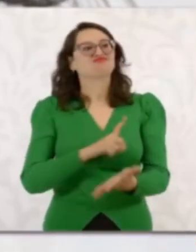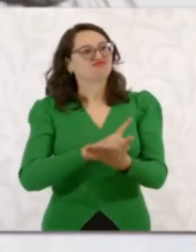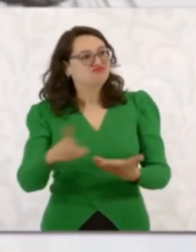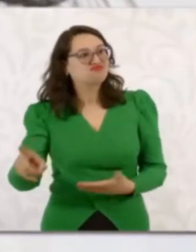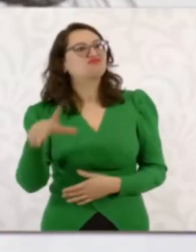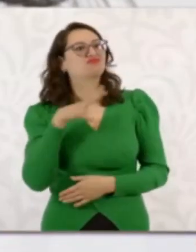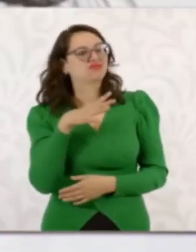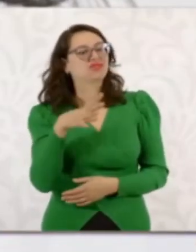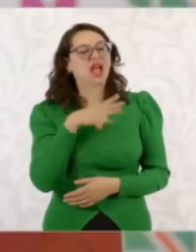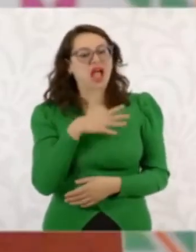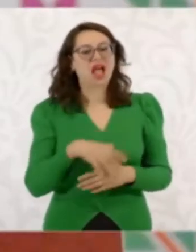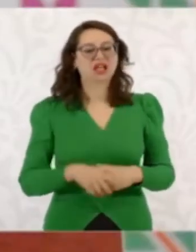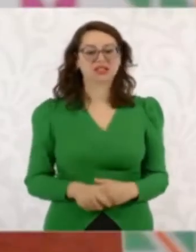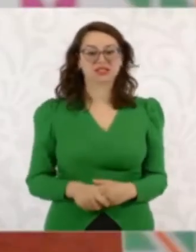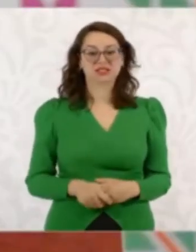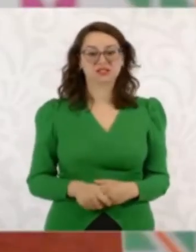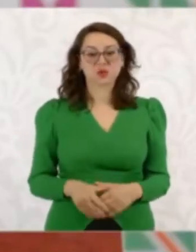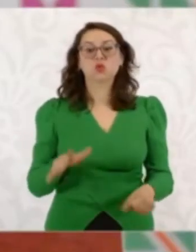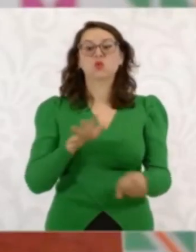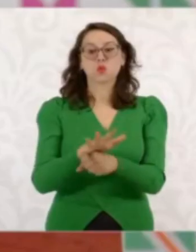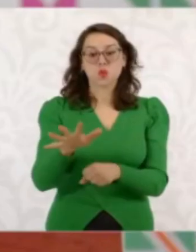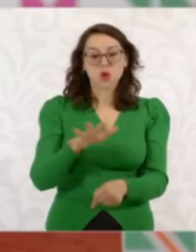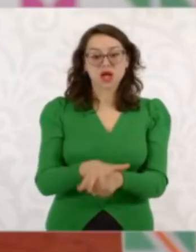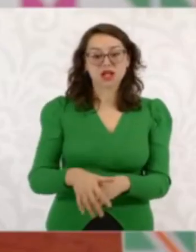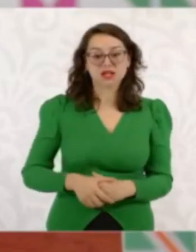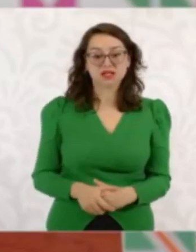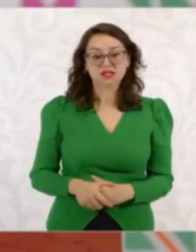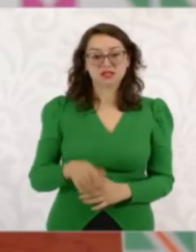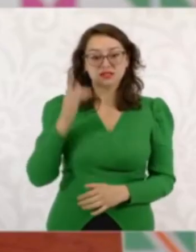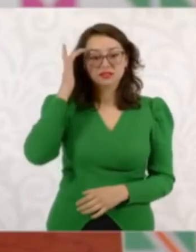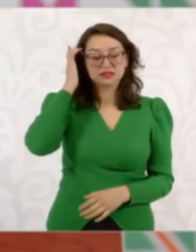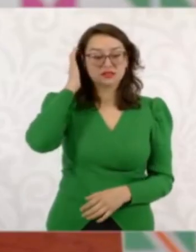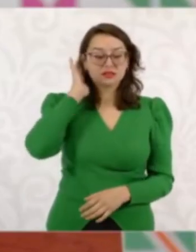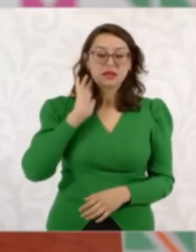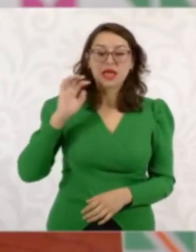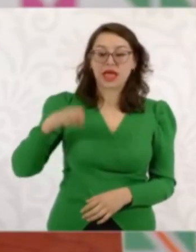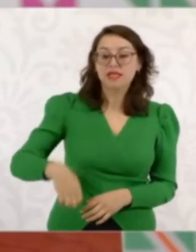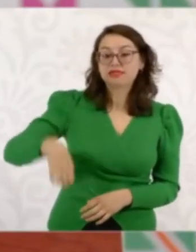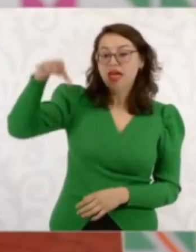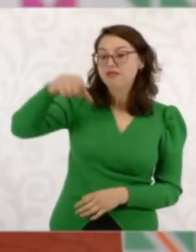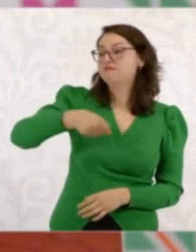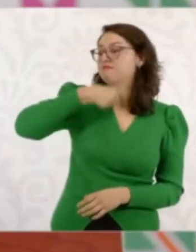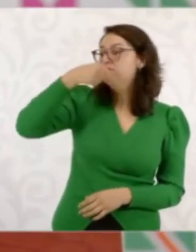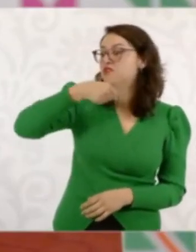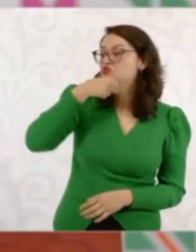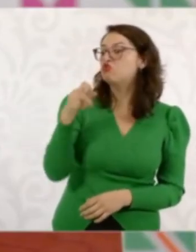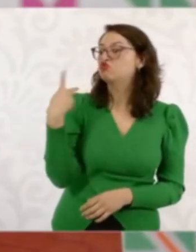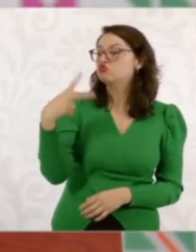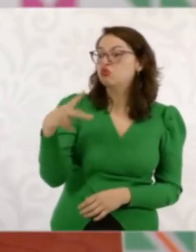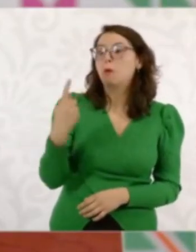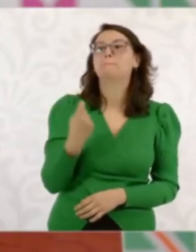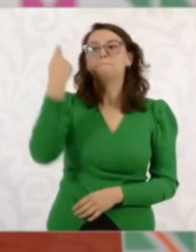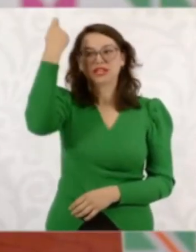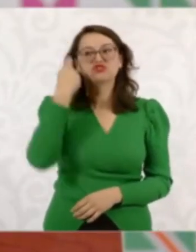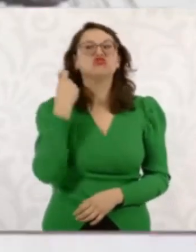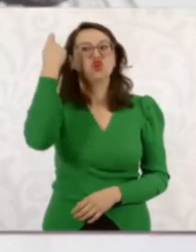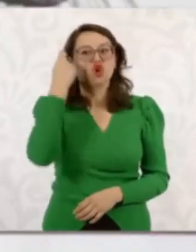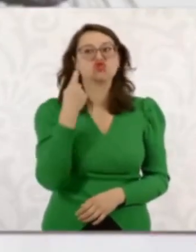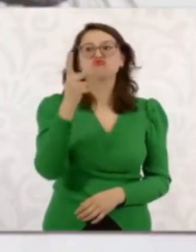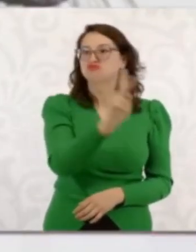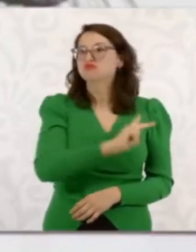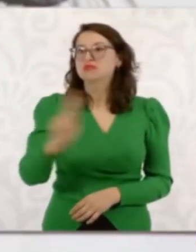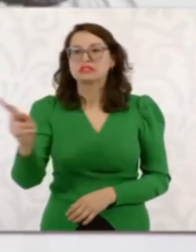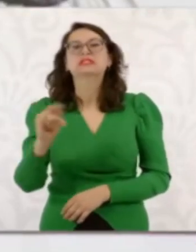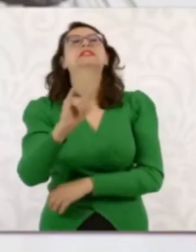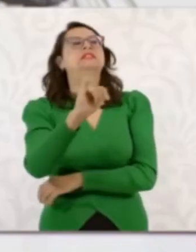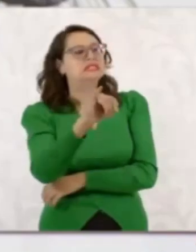antes. Uno de ellos se llama pensión universal para el adulto mayor o para las